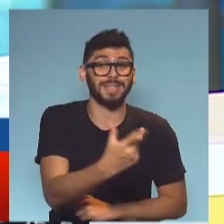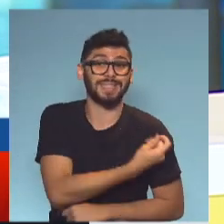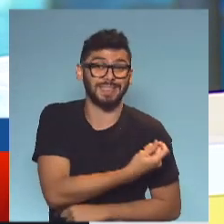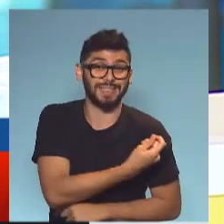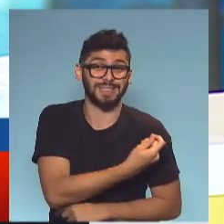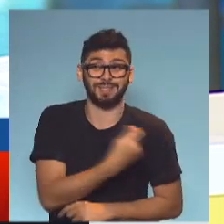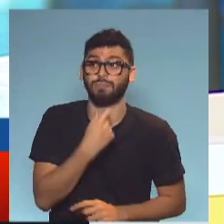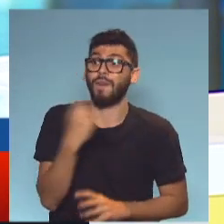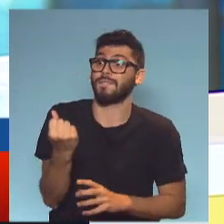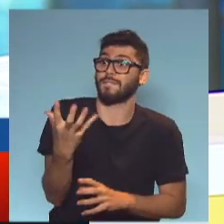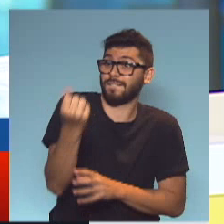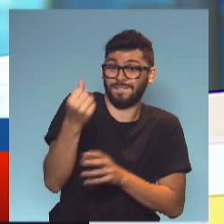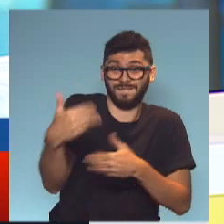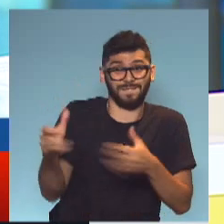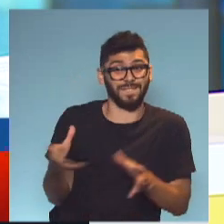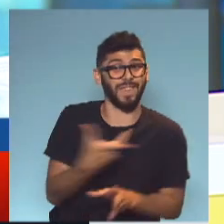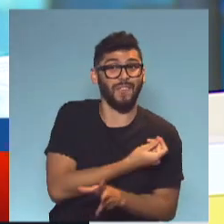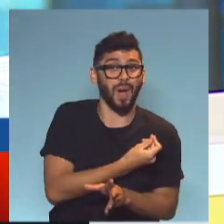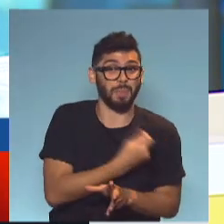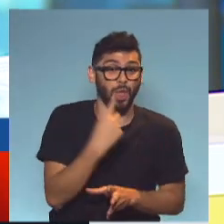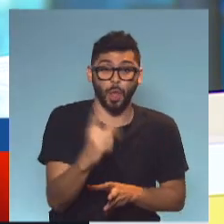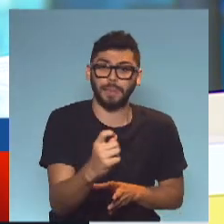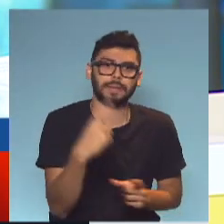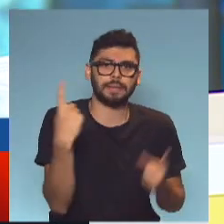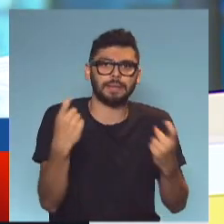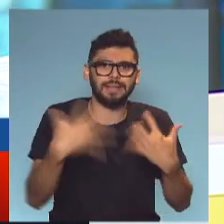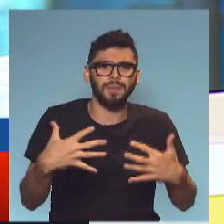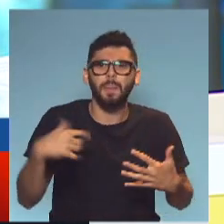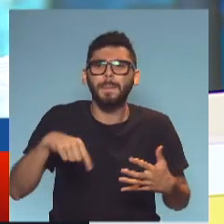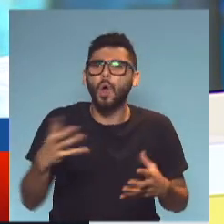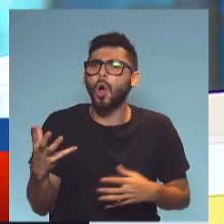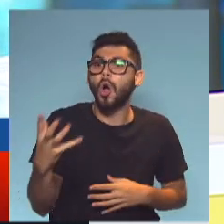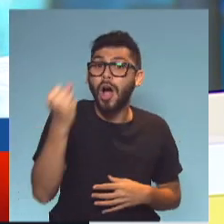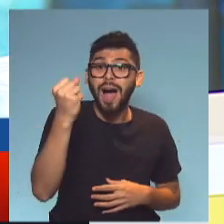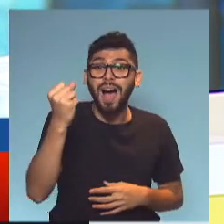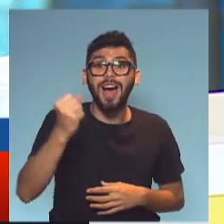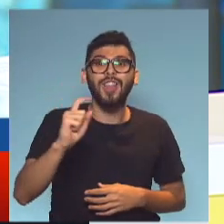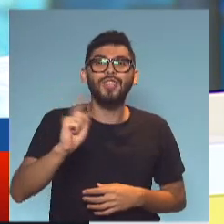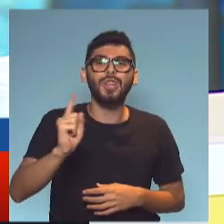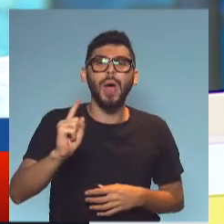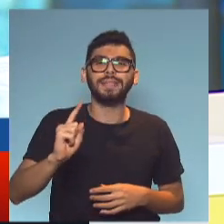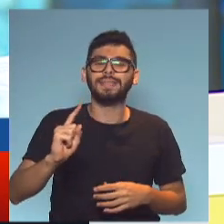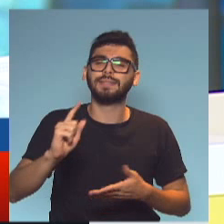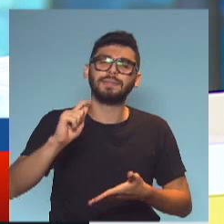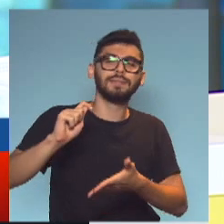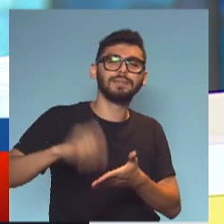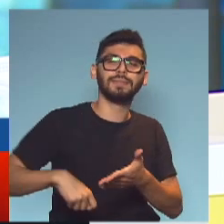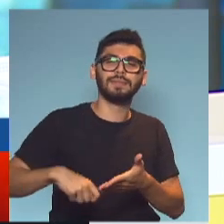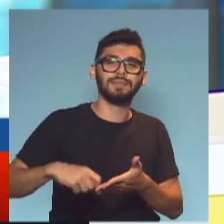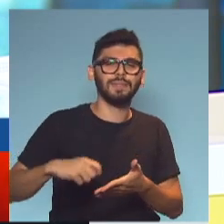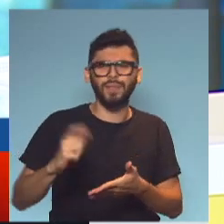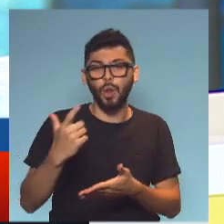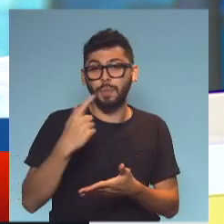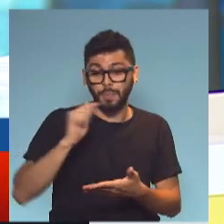Argentina y la ciudad necesitan, es un debate que no es posible de resolver a través de contrataciones. Las contrataciones